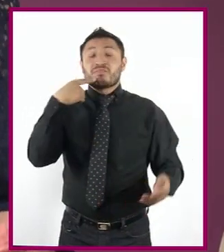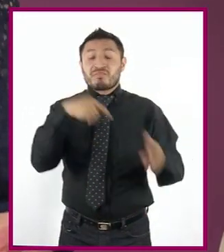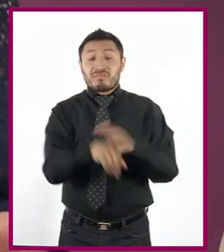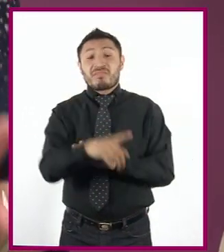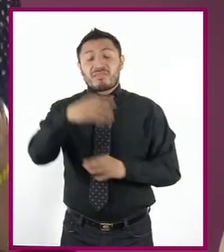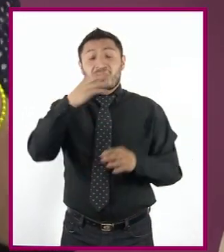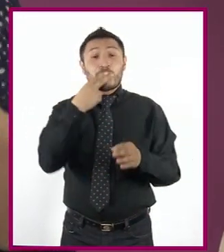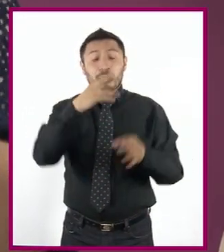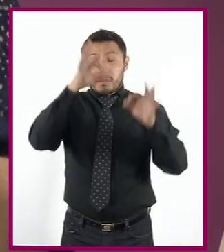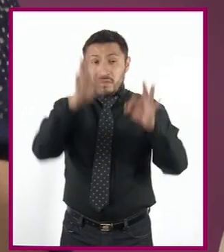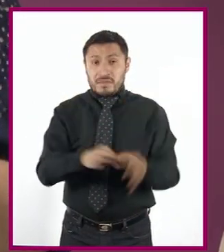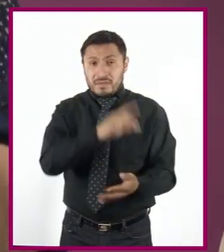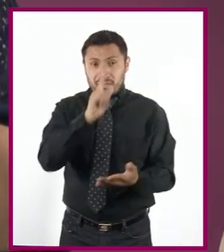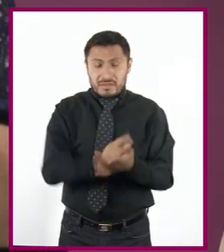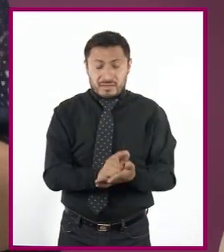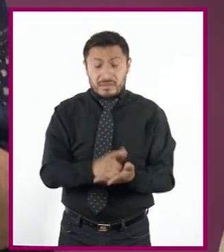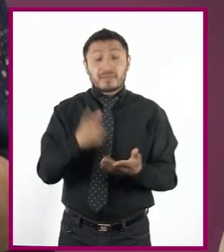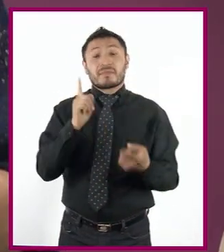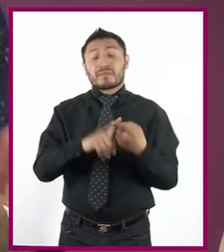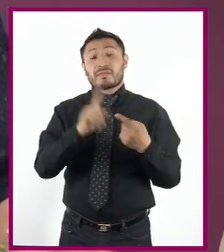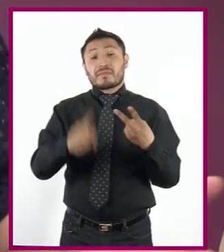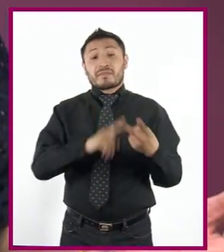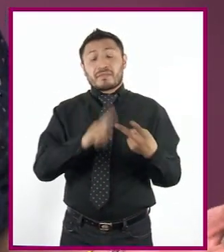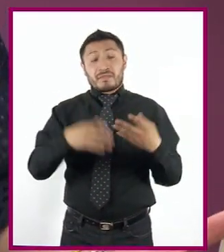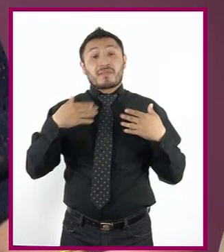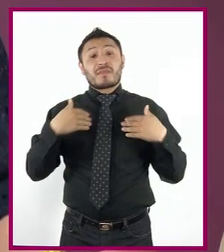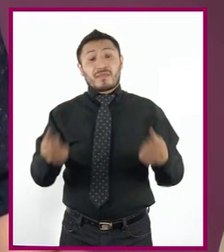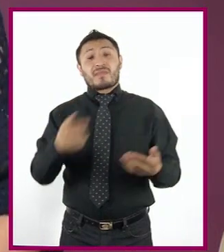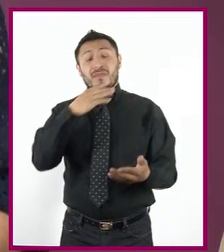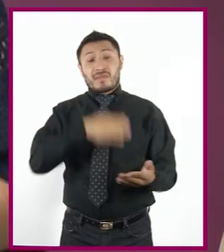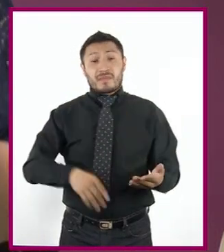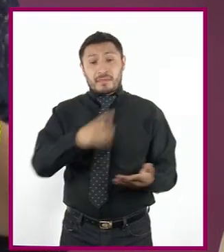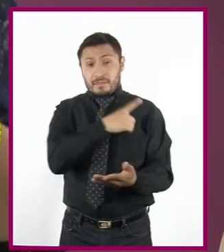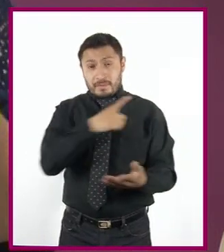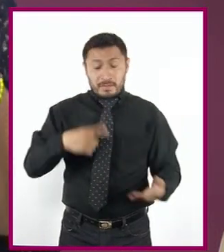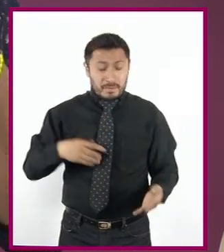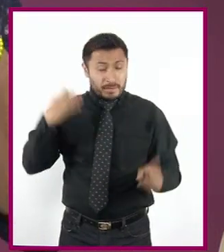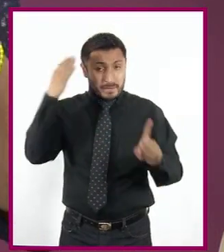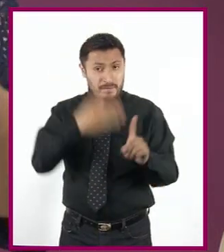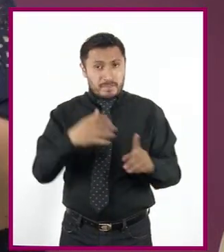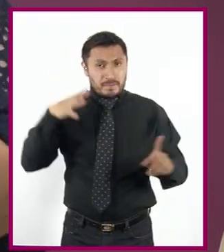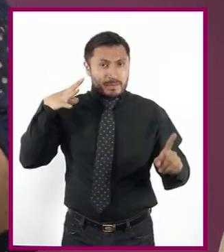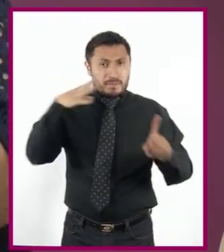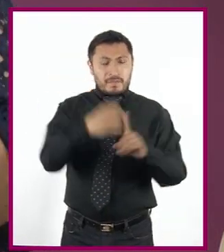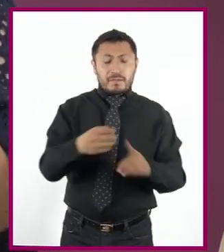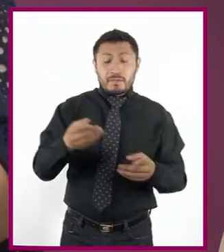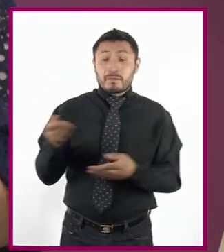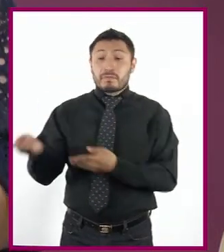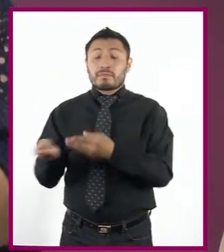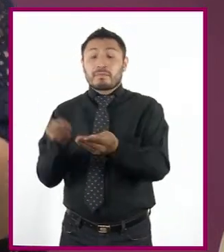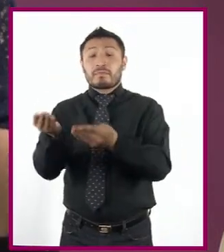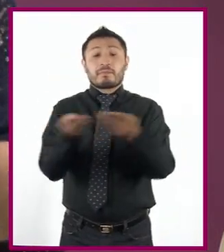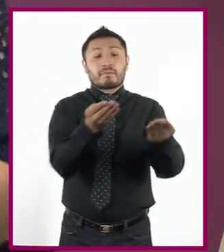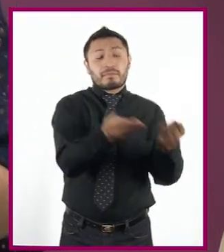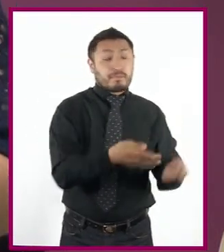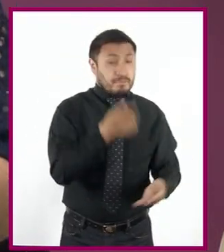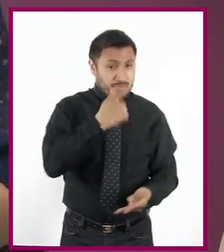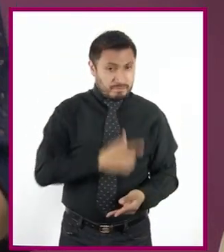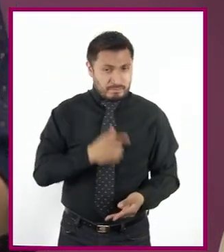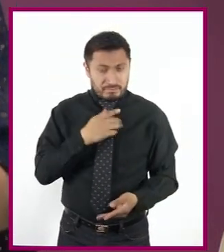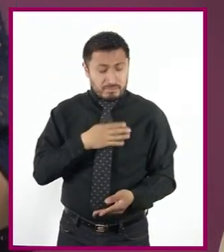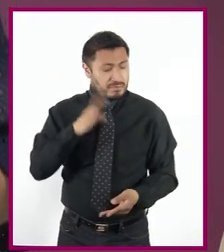las leyes, entender que la justicia debe estar orientada a lograr una distribución justa de los